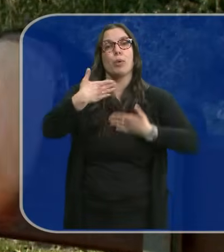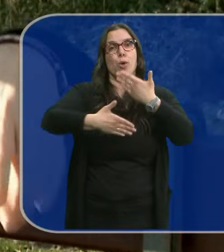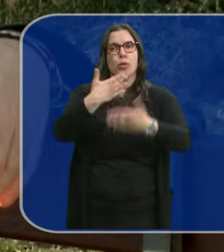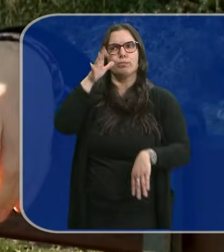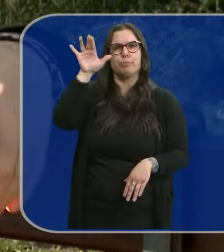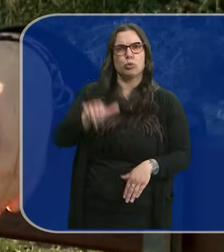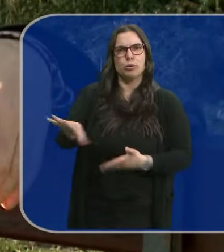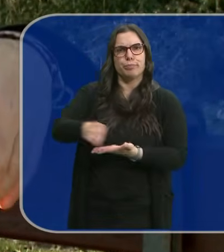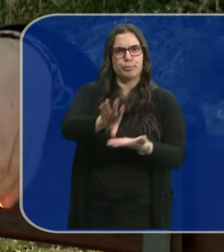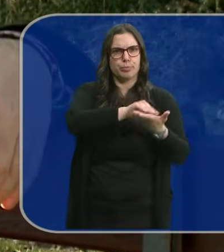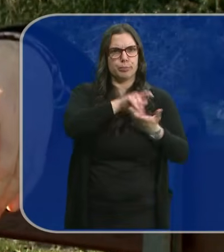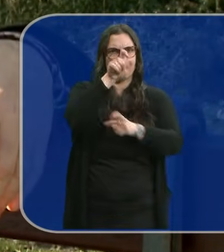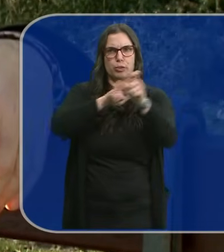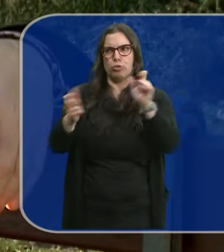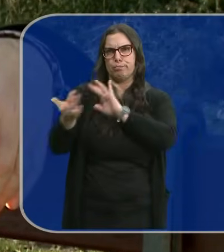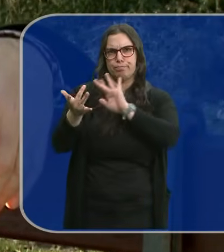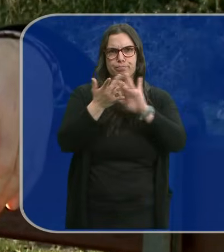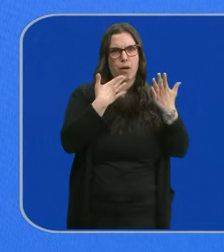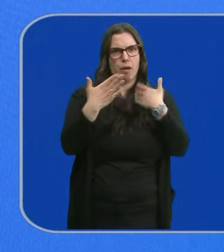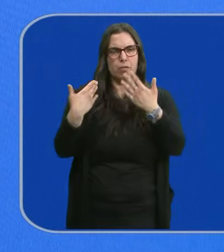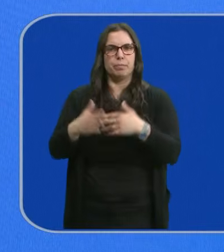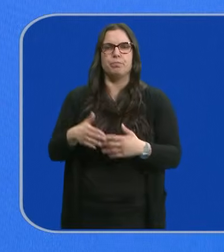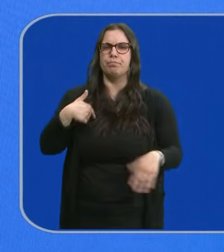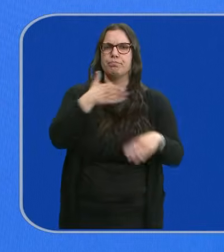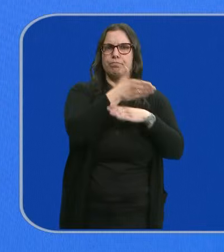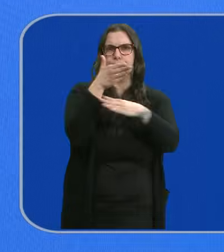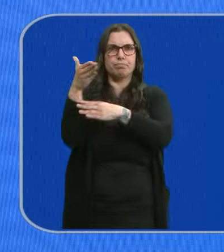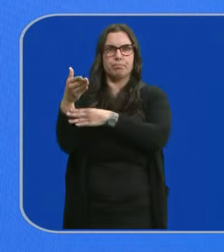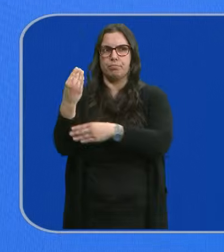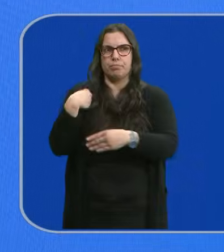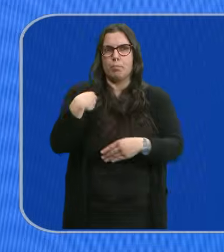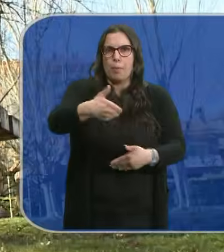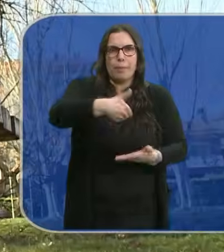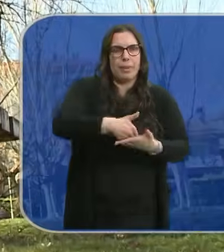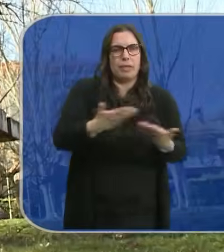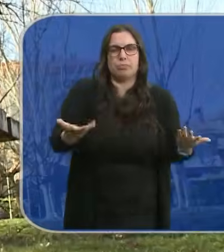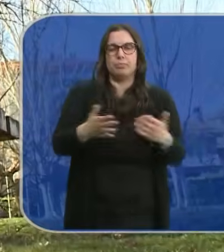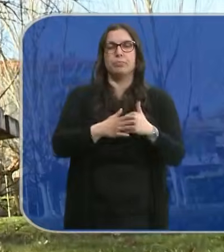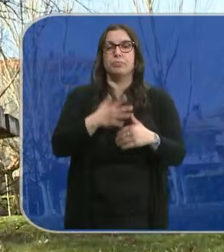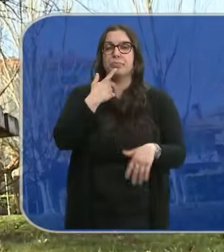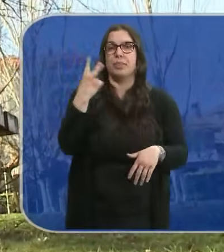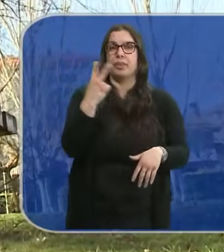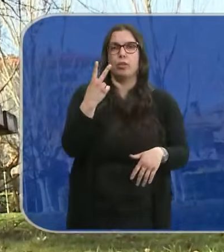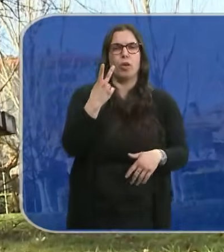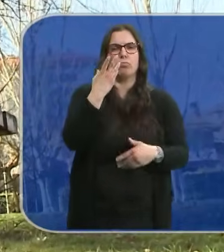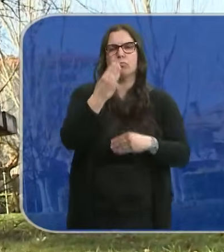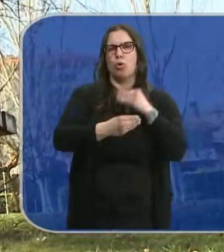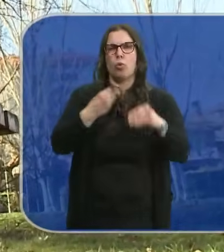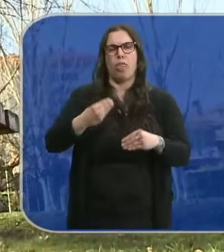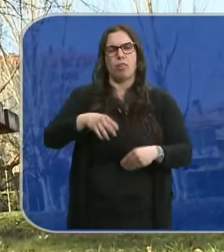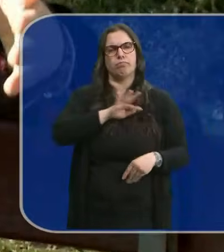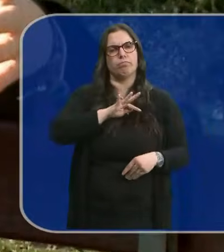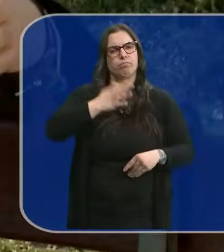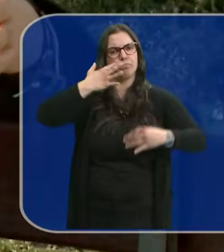de los ciudadanos y de las ciudadanas. Y acudiendo donde me llaman. Aseguran que lo hacen con total